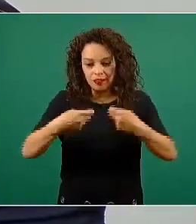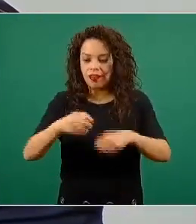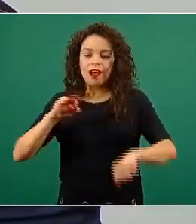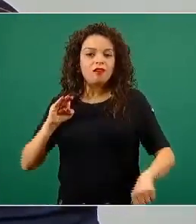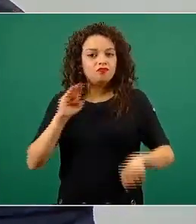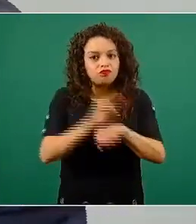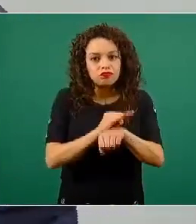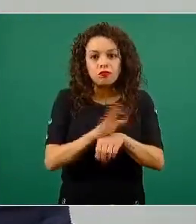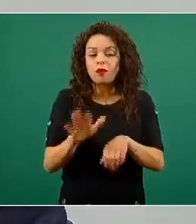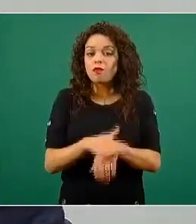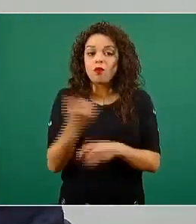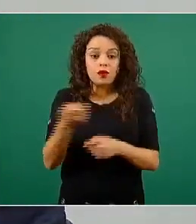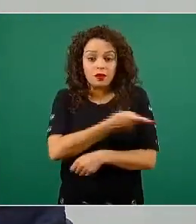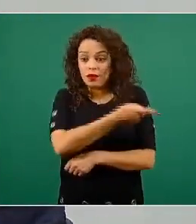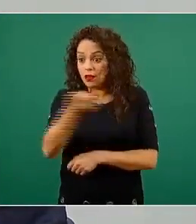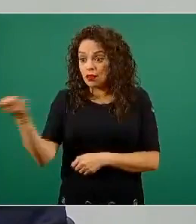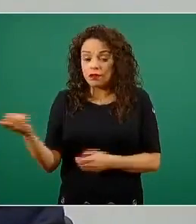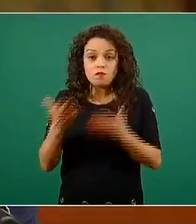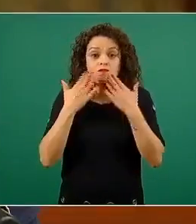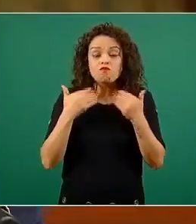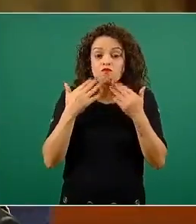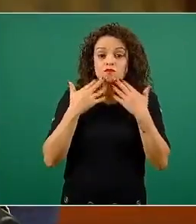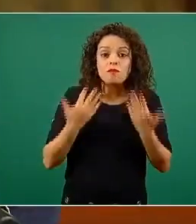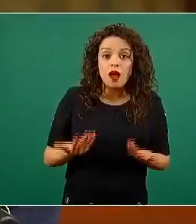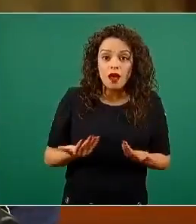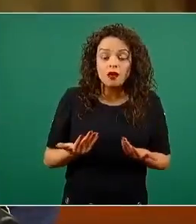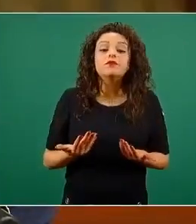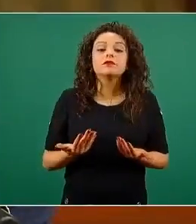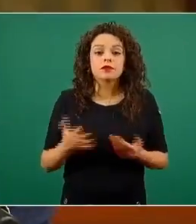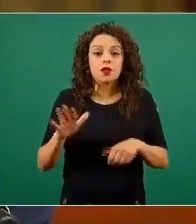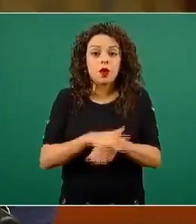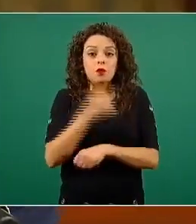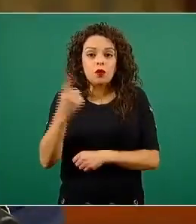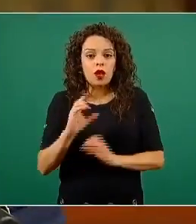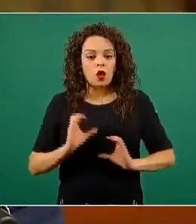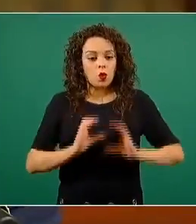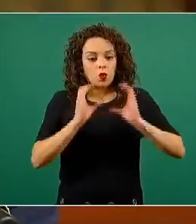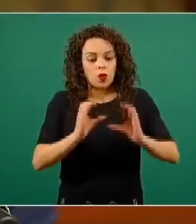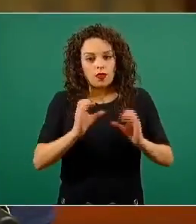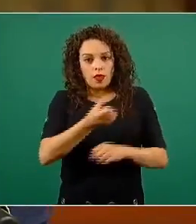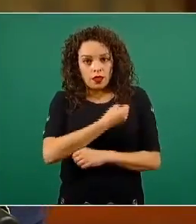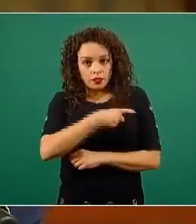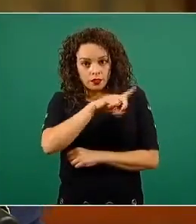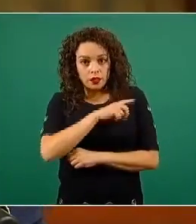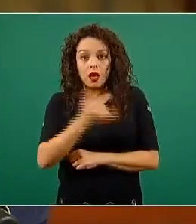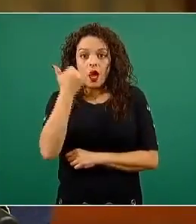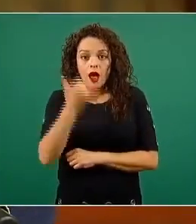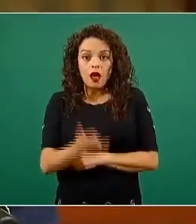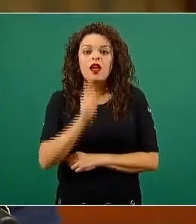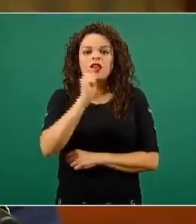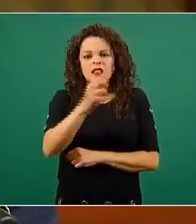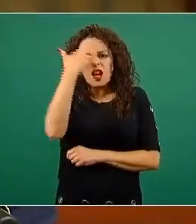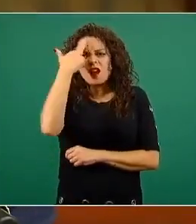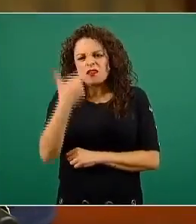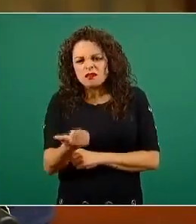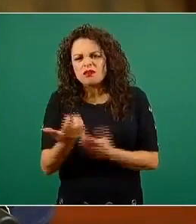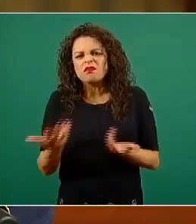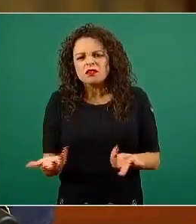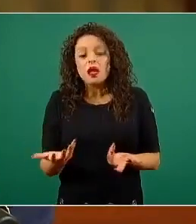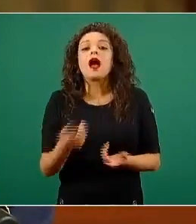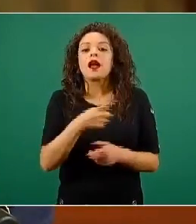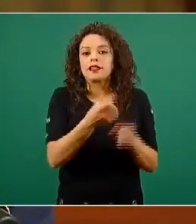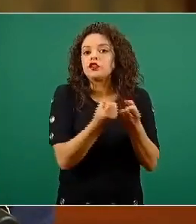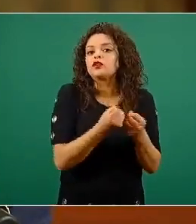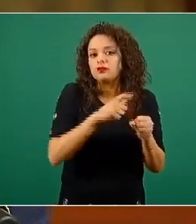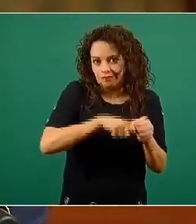de mayor vulnerabilidad, primero, tanto por razones sanitarias como por razones sociales. Primero, ellos, y